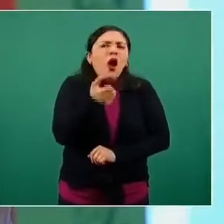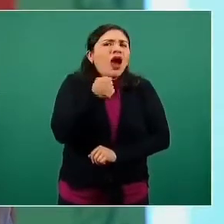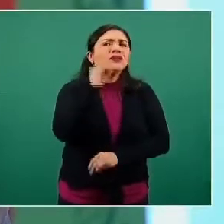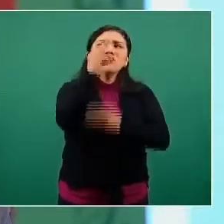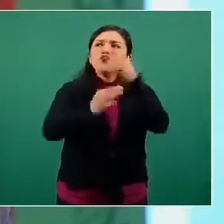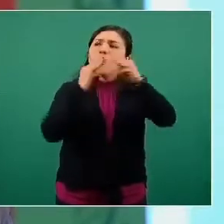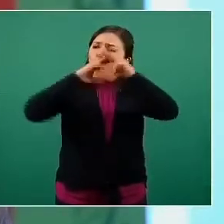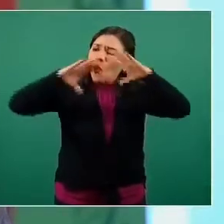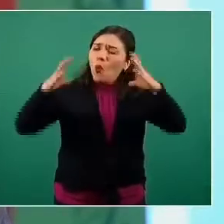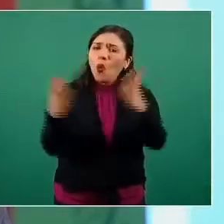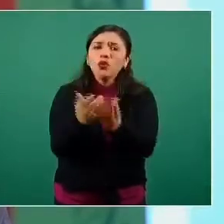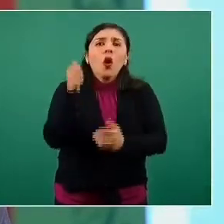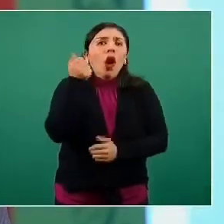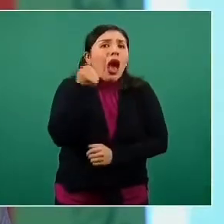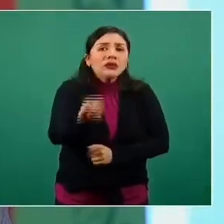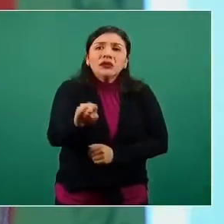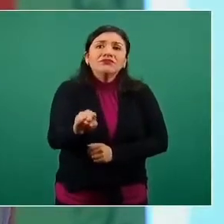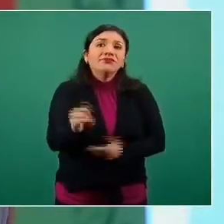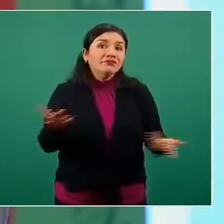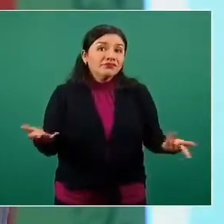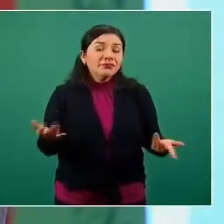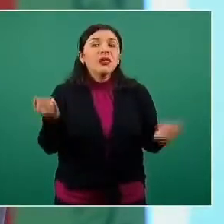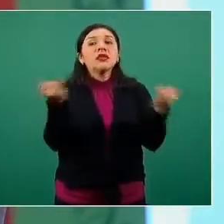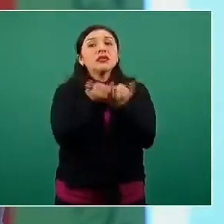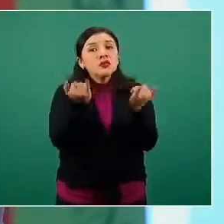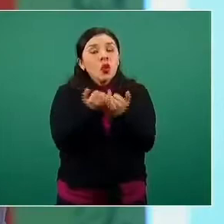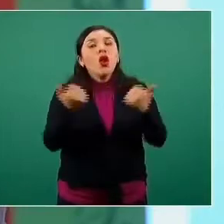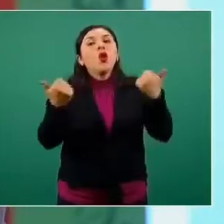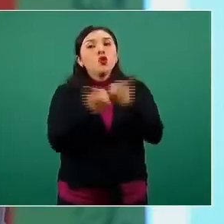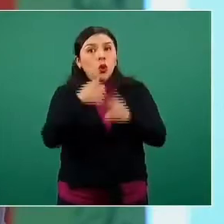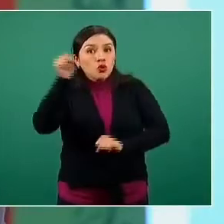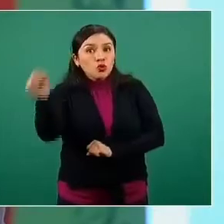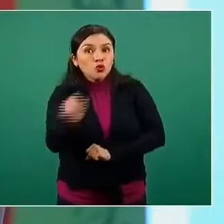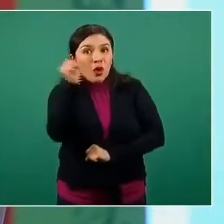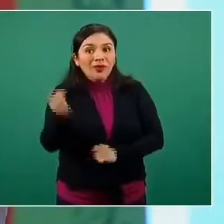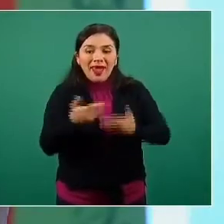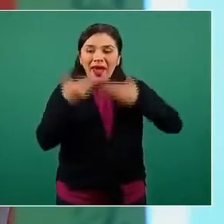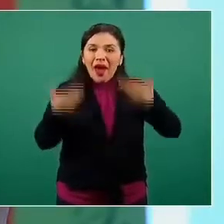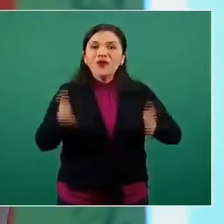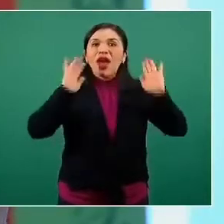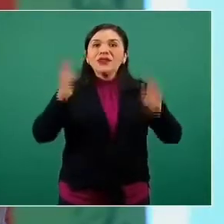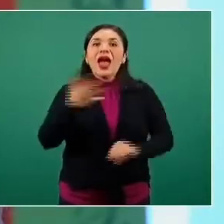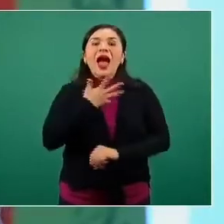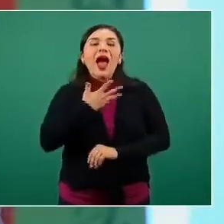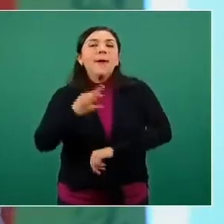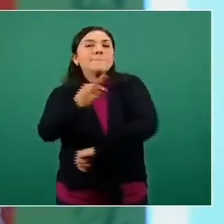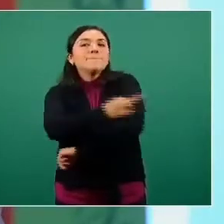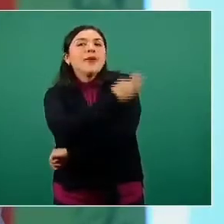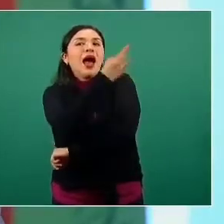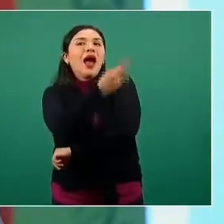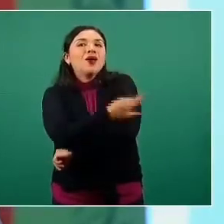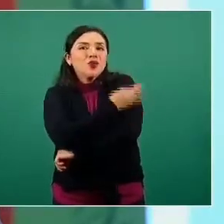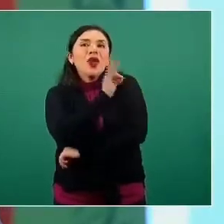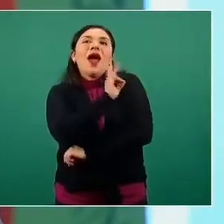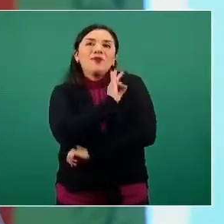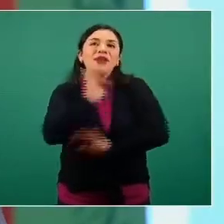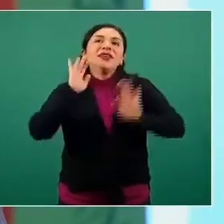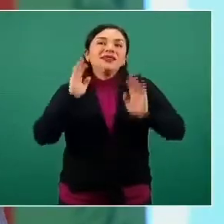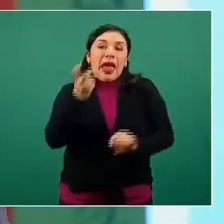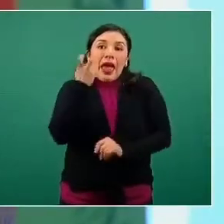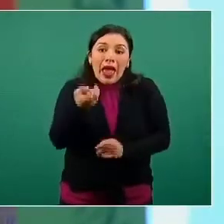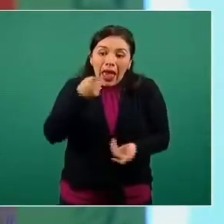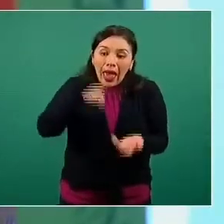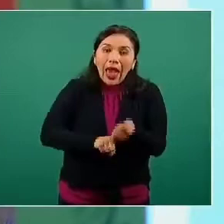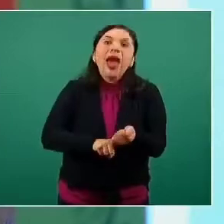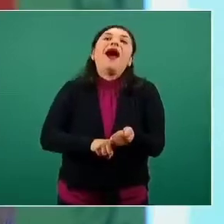mundo, son las que están disponibles, además de, afortunadamente ya, el mecanismo de protección específica que representan